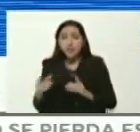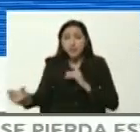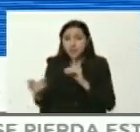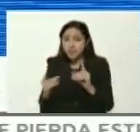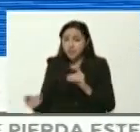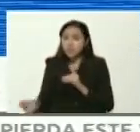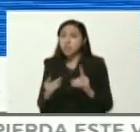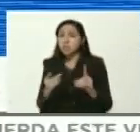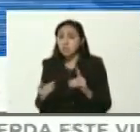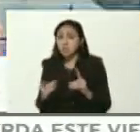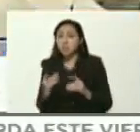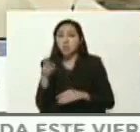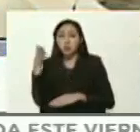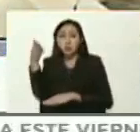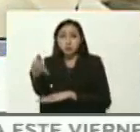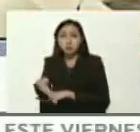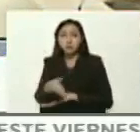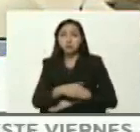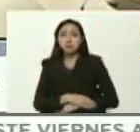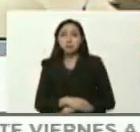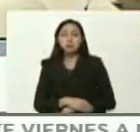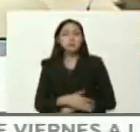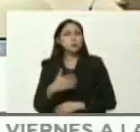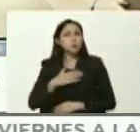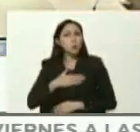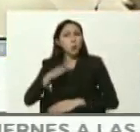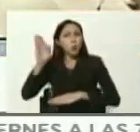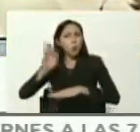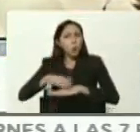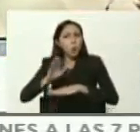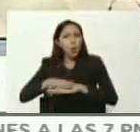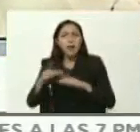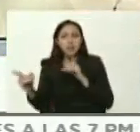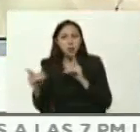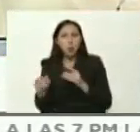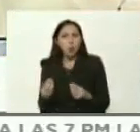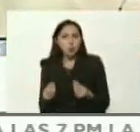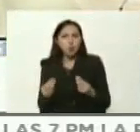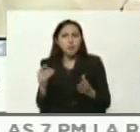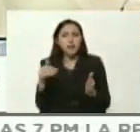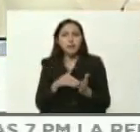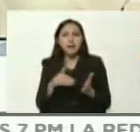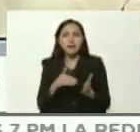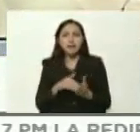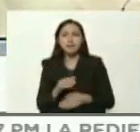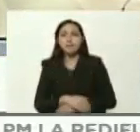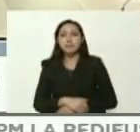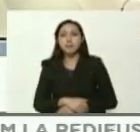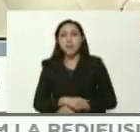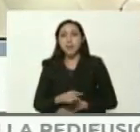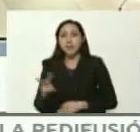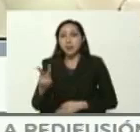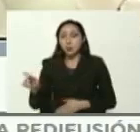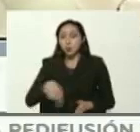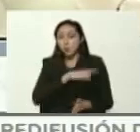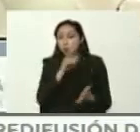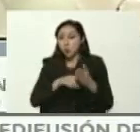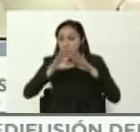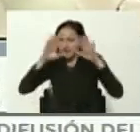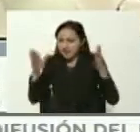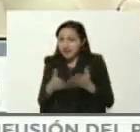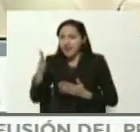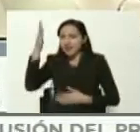ese diálogo. Yo he convocado al diálogo más de 1000 veces. Venezuela entera, el mundo entero